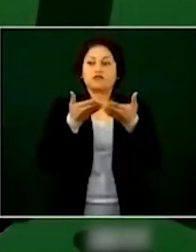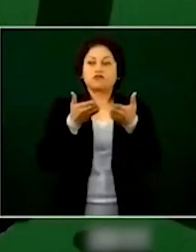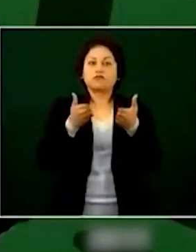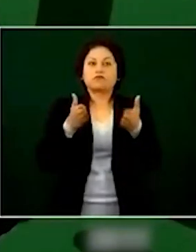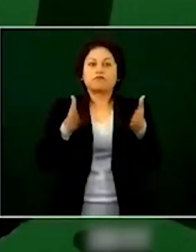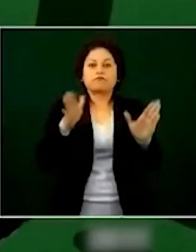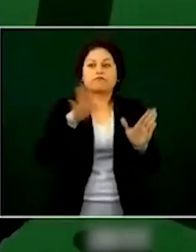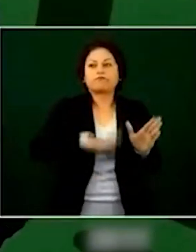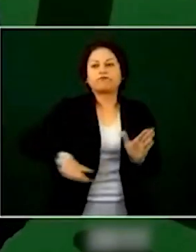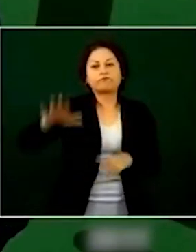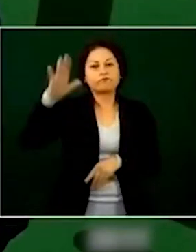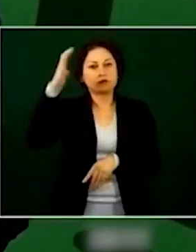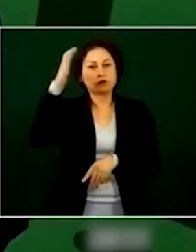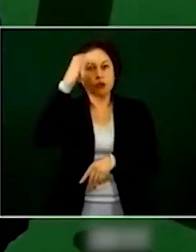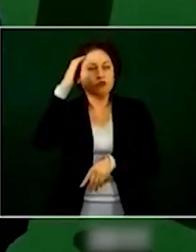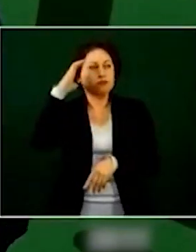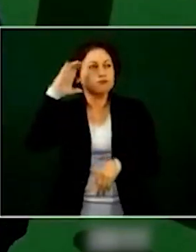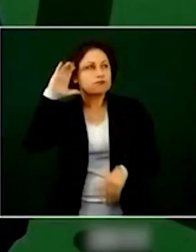Ya se está